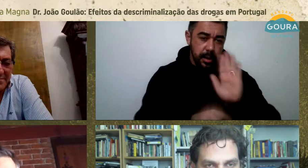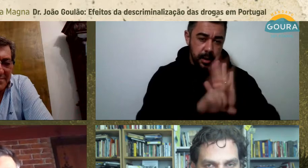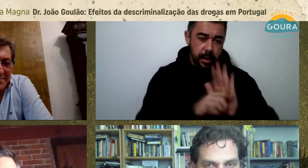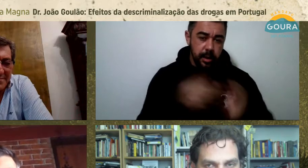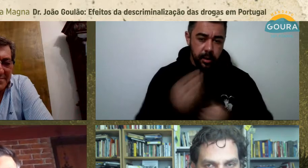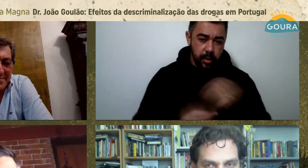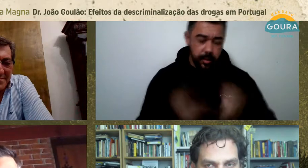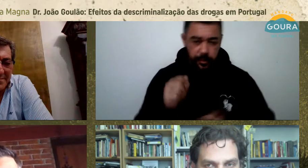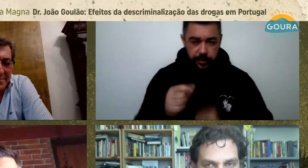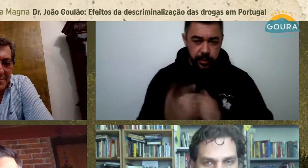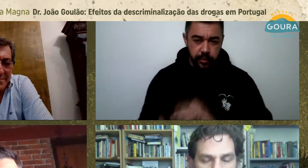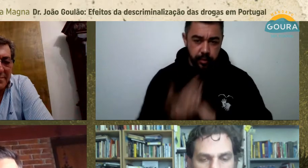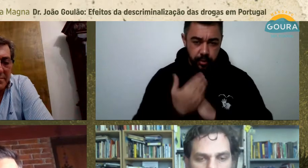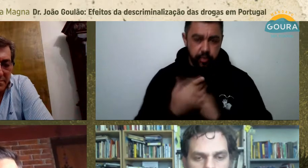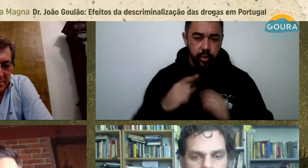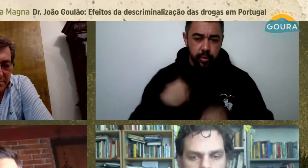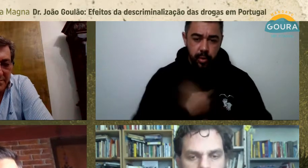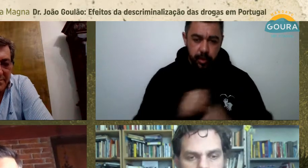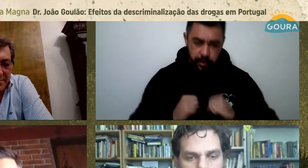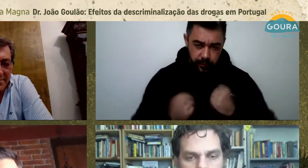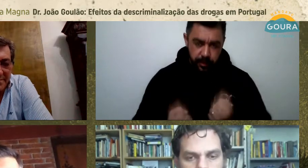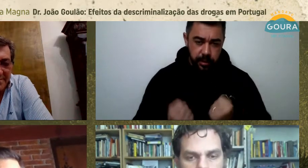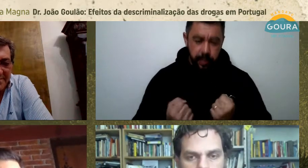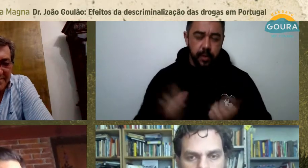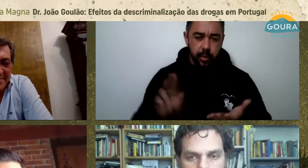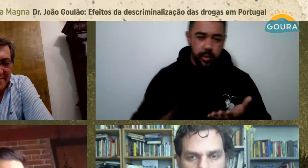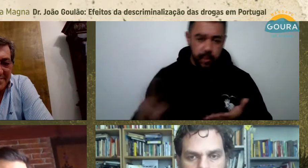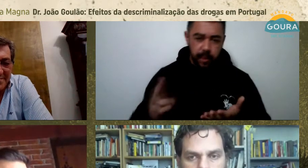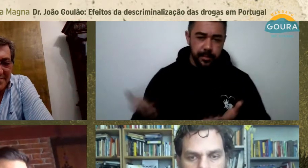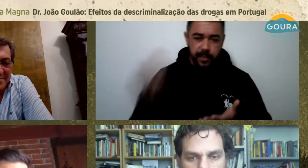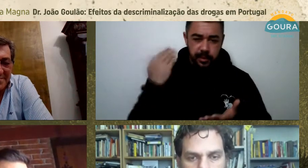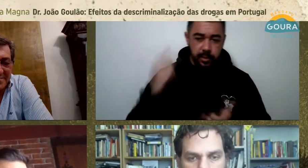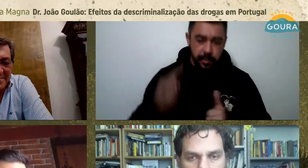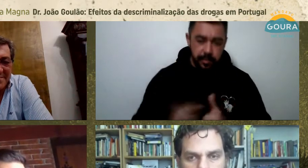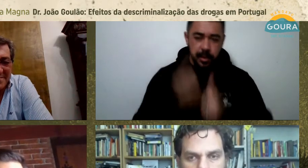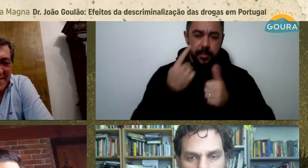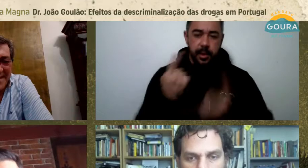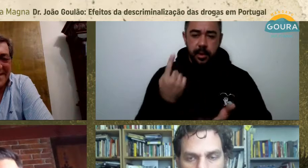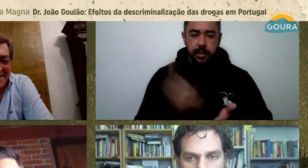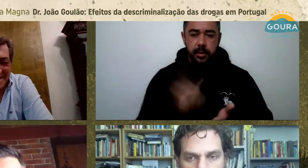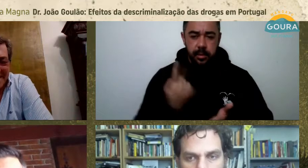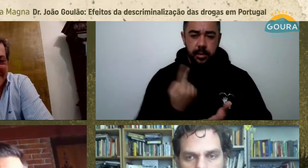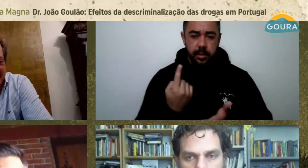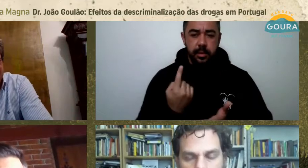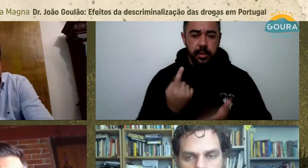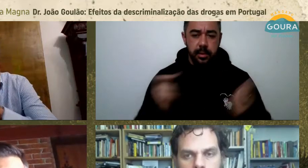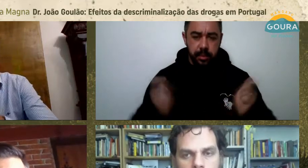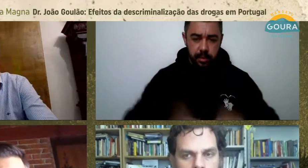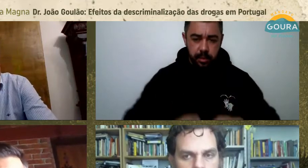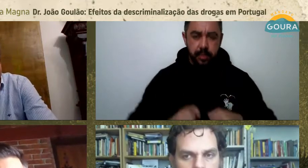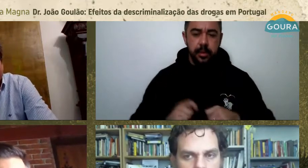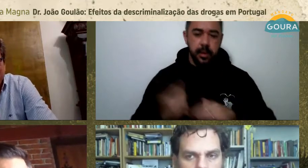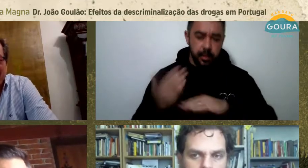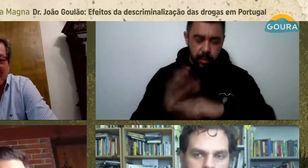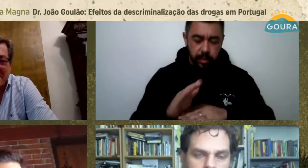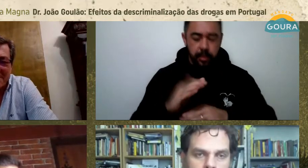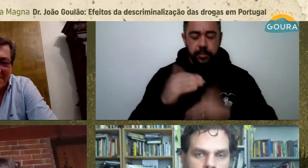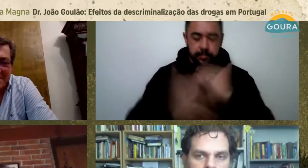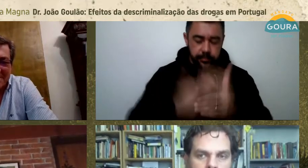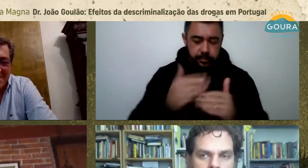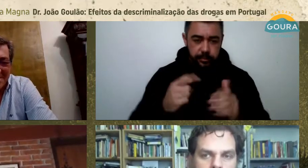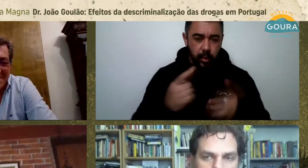nos ayudaron a defender a Uruguay cuando era el primer país solito ahí tratando de defender su posición dentro de los tratados